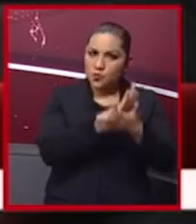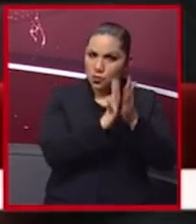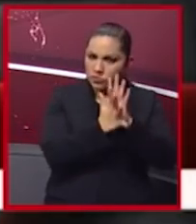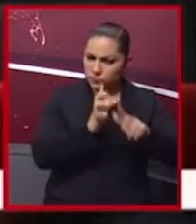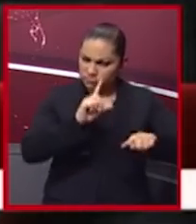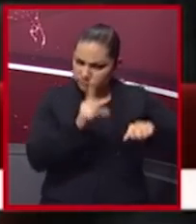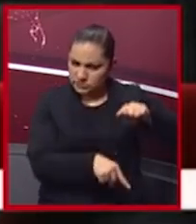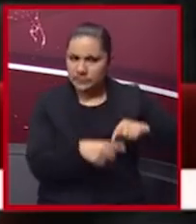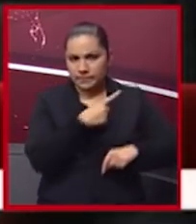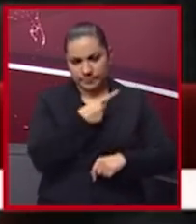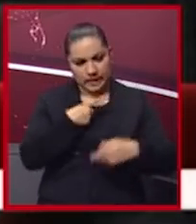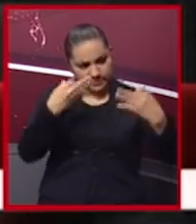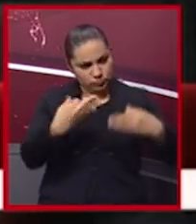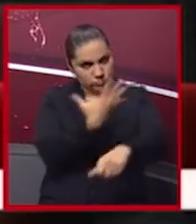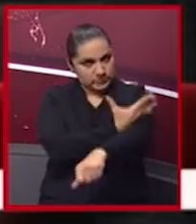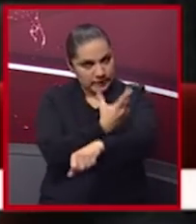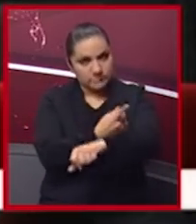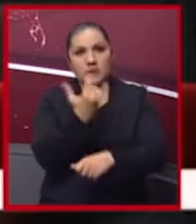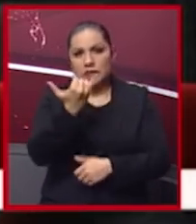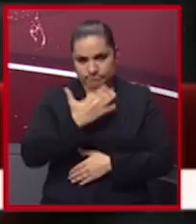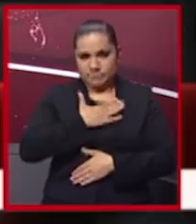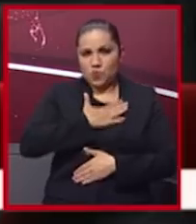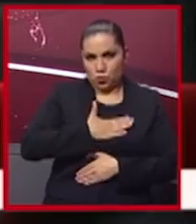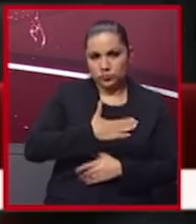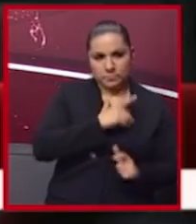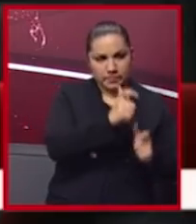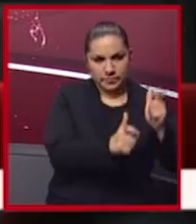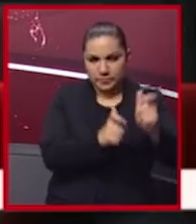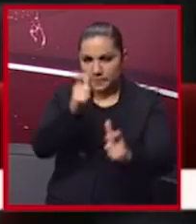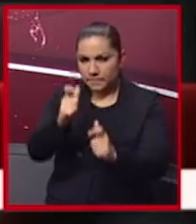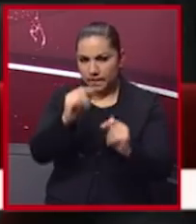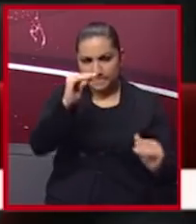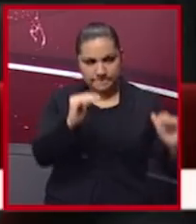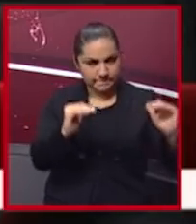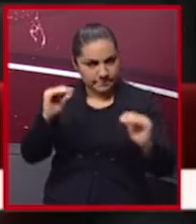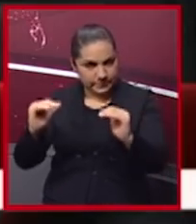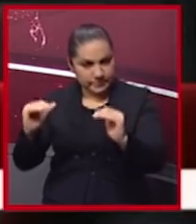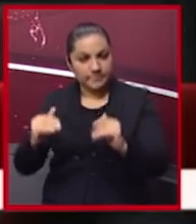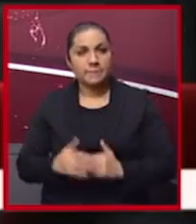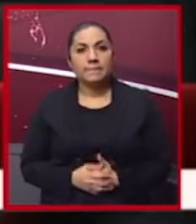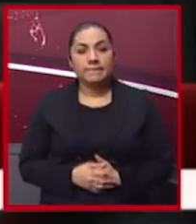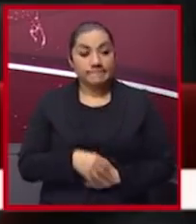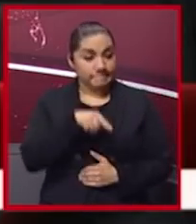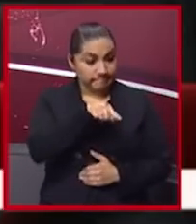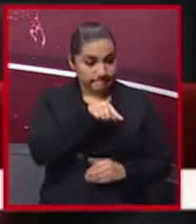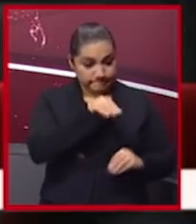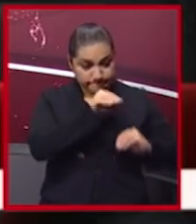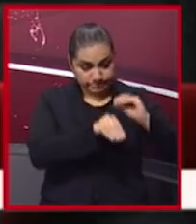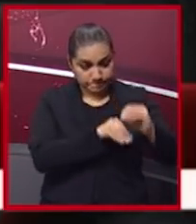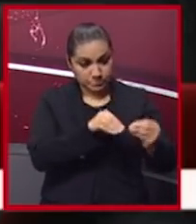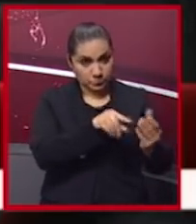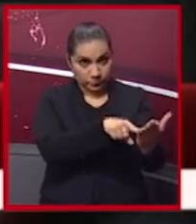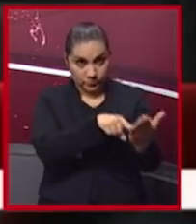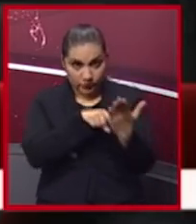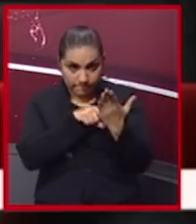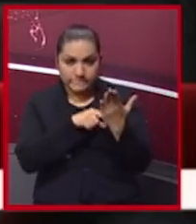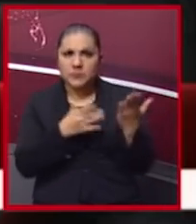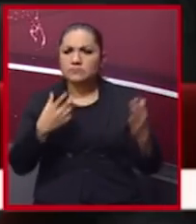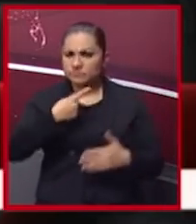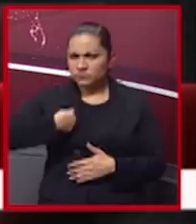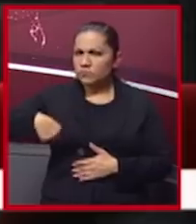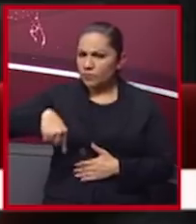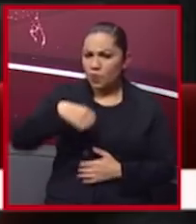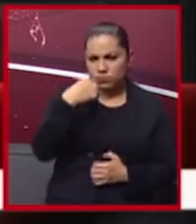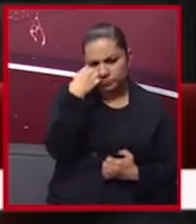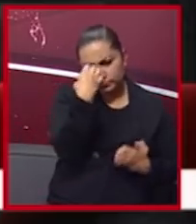Y que tengan la plena seguridad que este paquete económico se analizará con objetividad, con prudencia